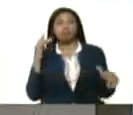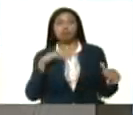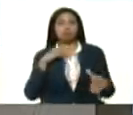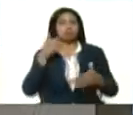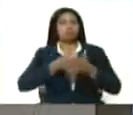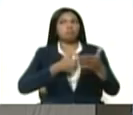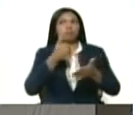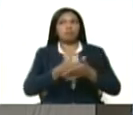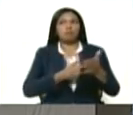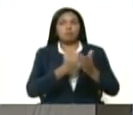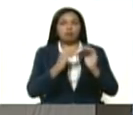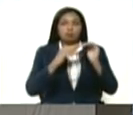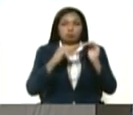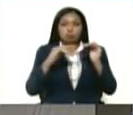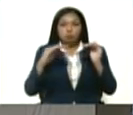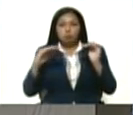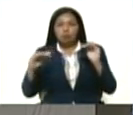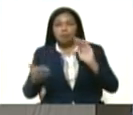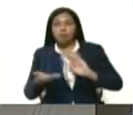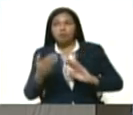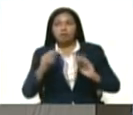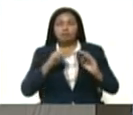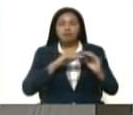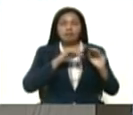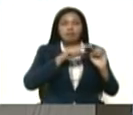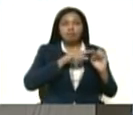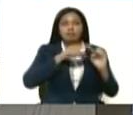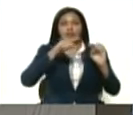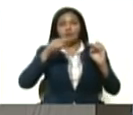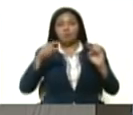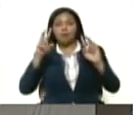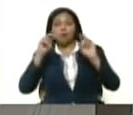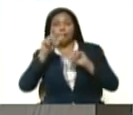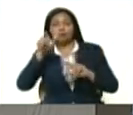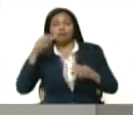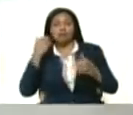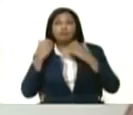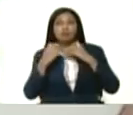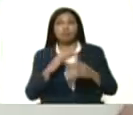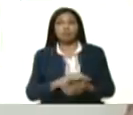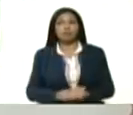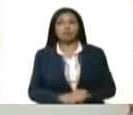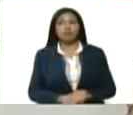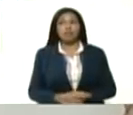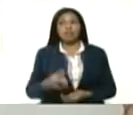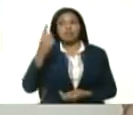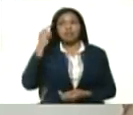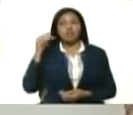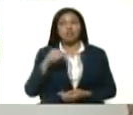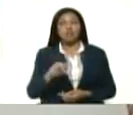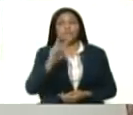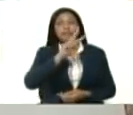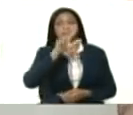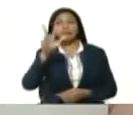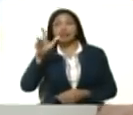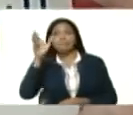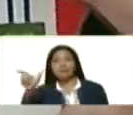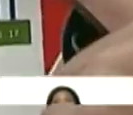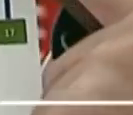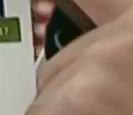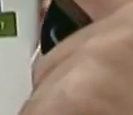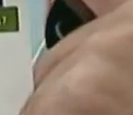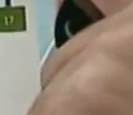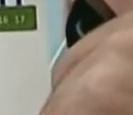un aplanamiento importante de la curva de nuevos contagios, este caso del día de hoy, de 23 personas infectadas, se